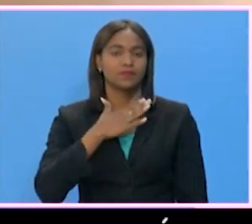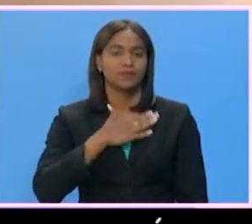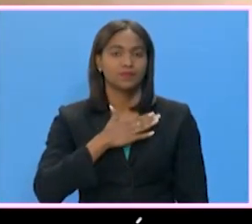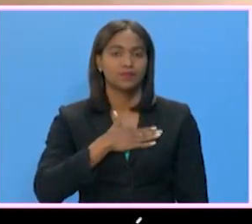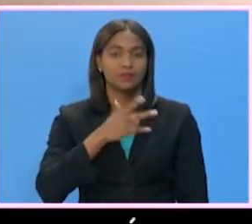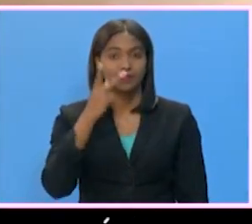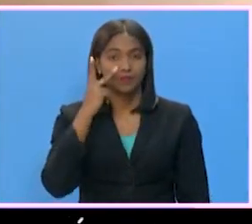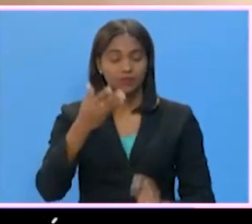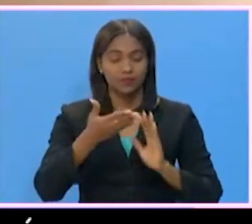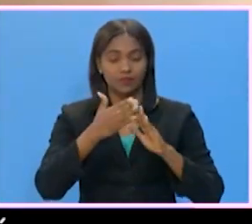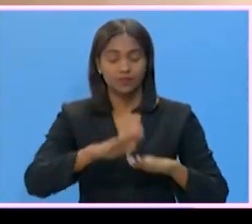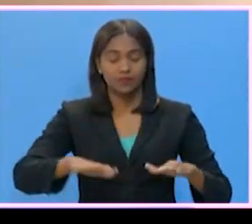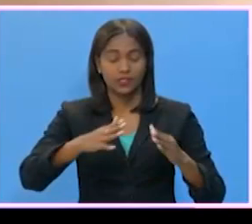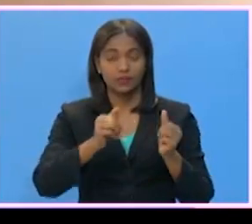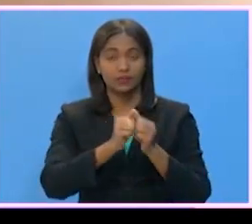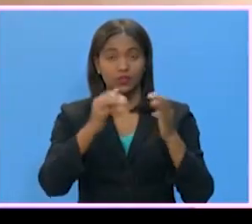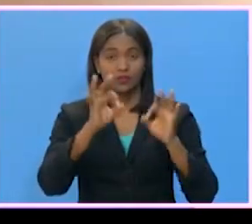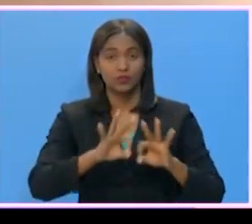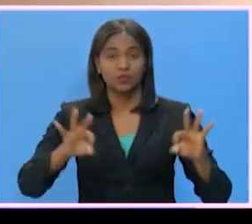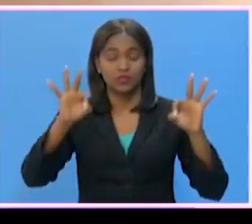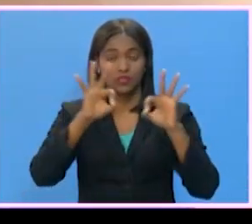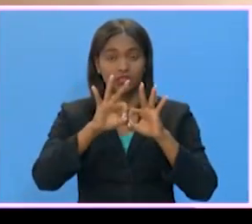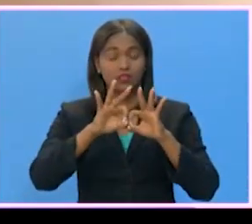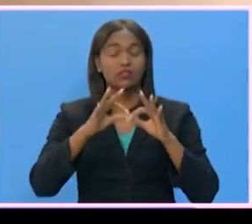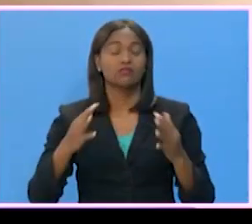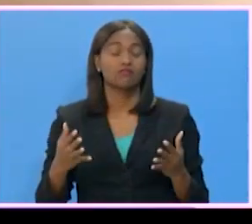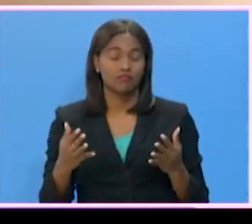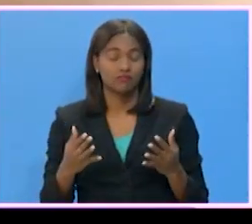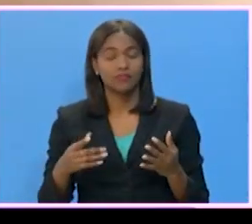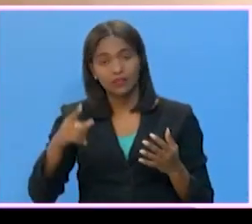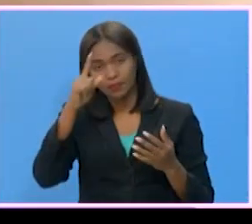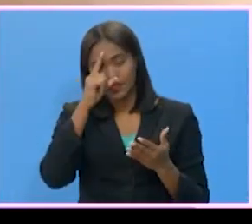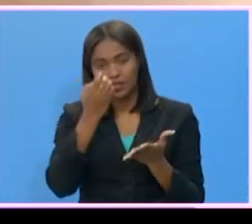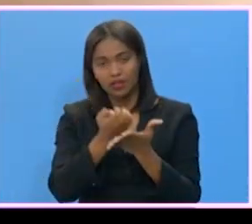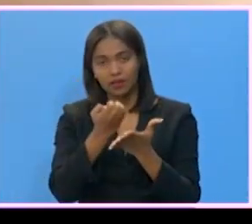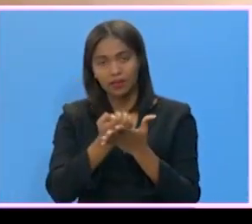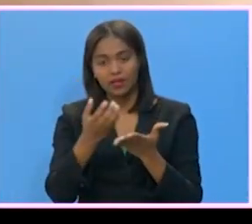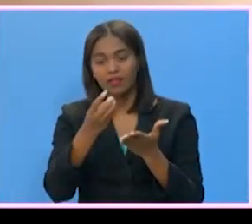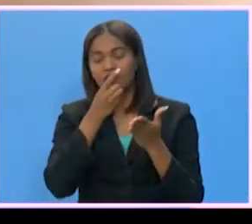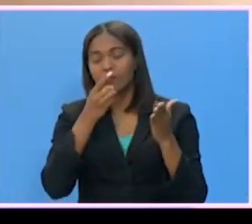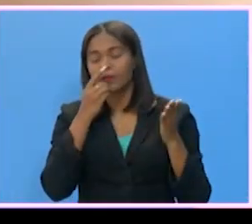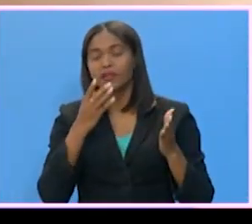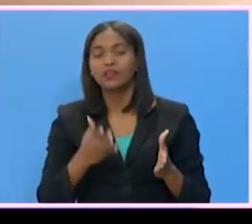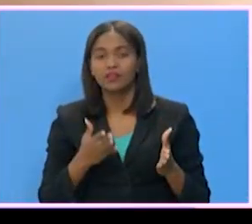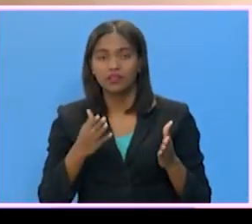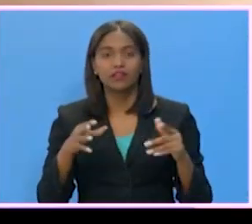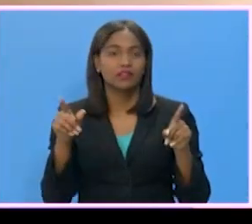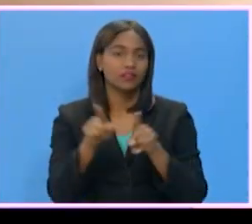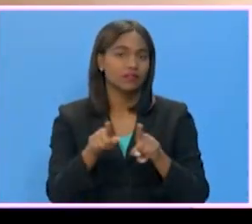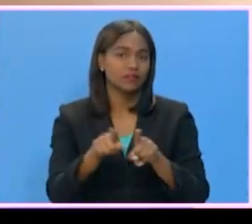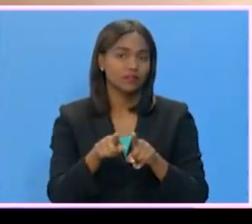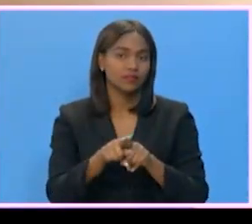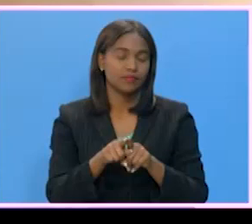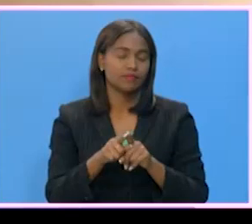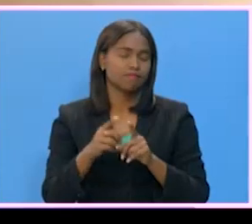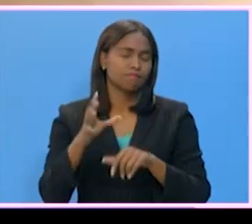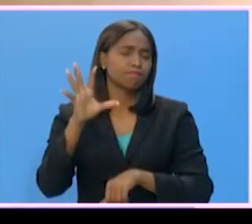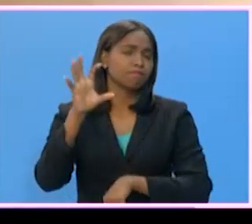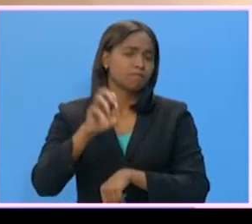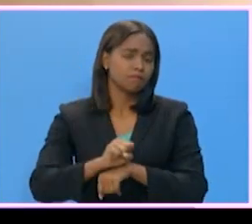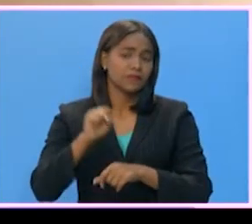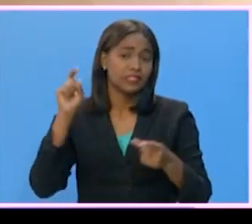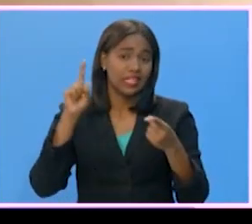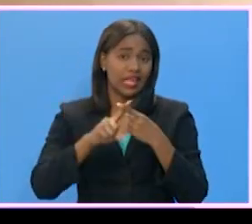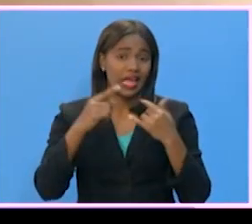un sector tan importante, tan pujante para la economía dominicana y que tradicionalmente ha estado